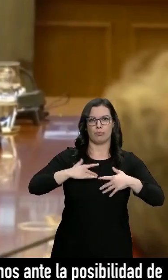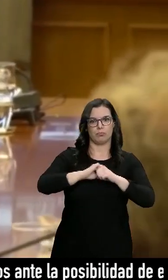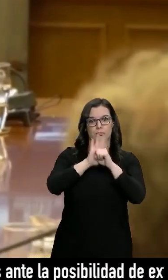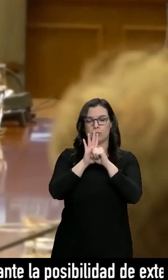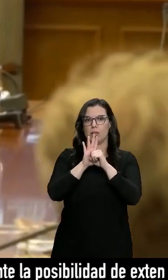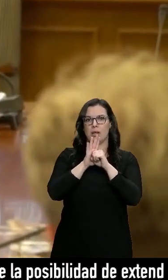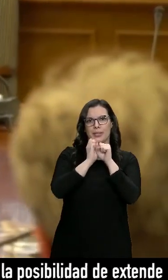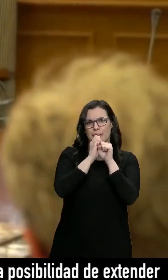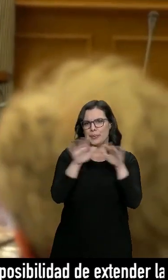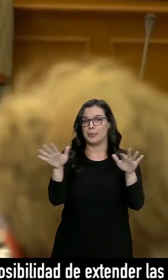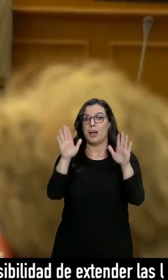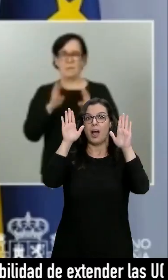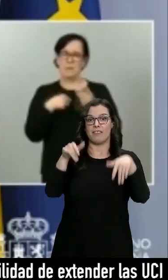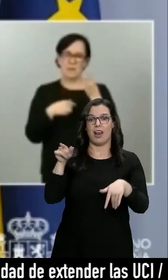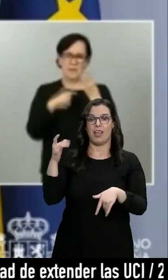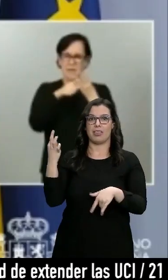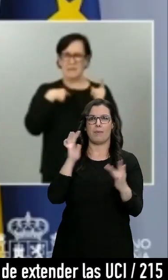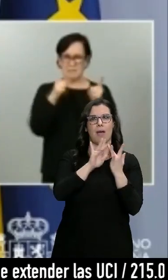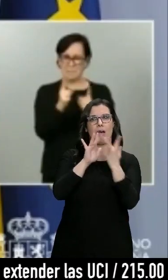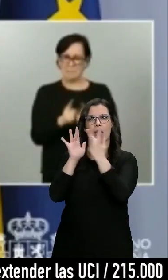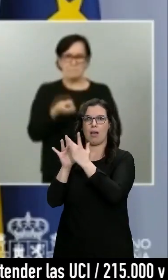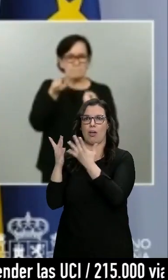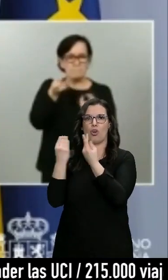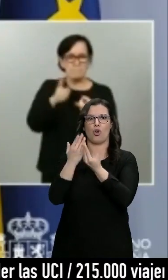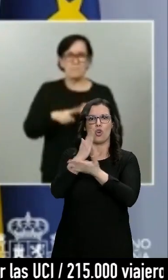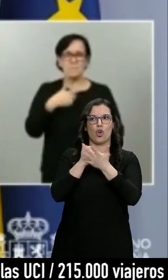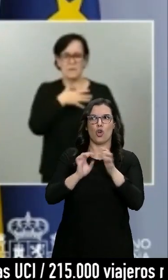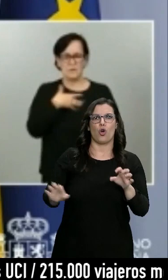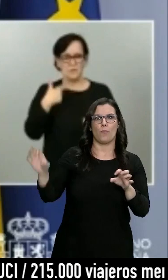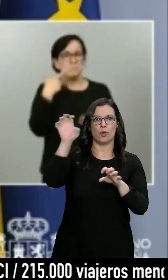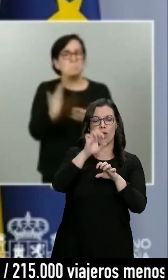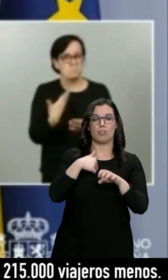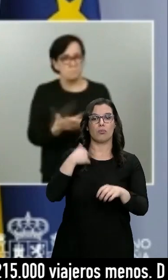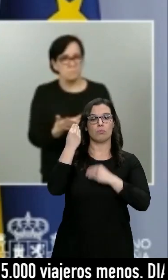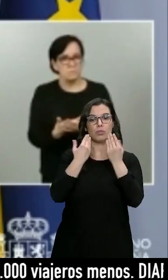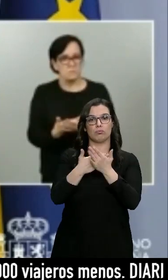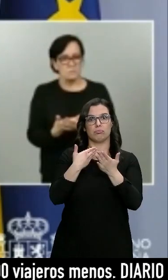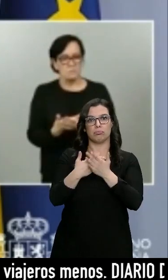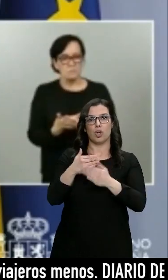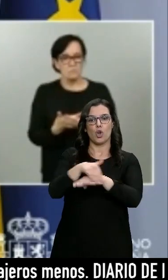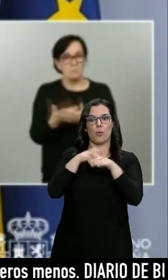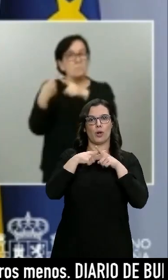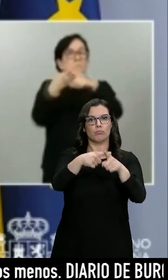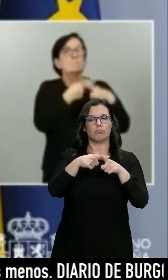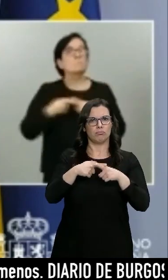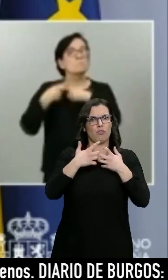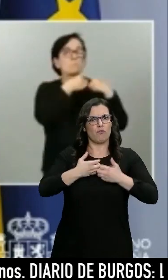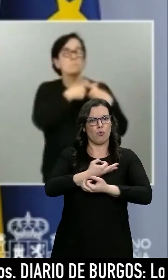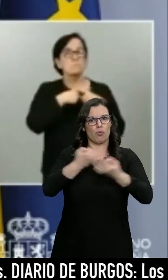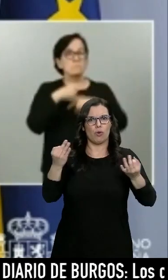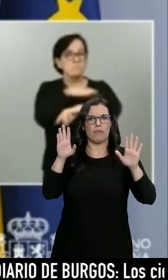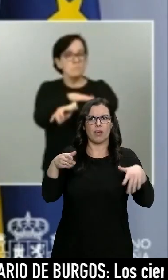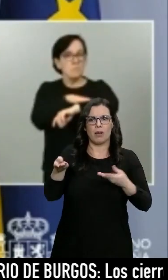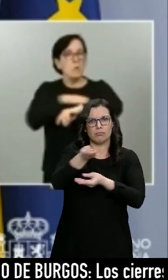una relación fluida con las autonomías. Yo creo que se ha constatado que la gobernanza está funcionando y ha habido un clima